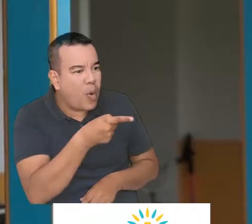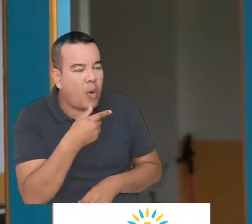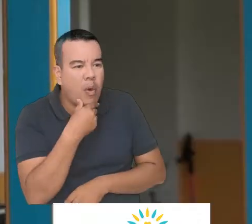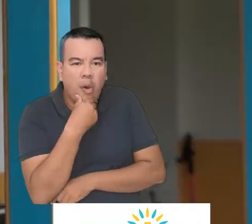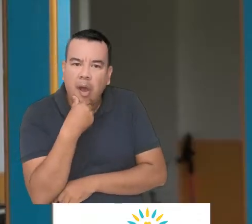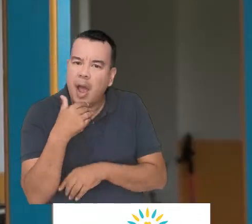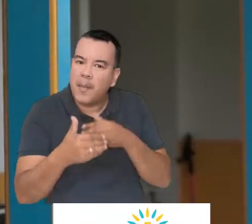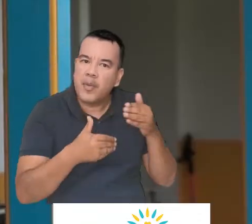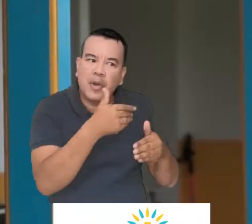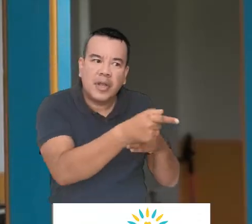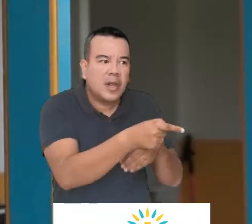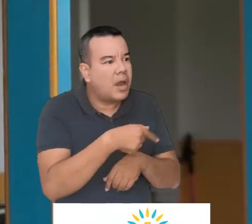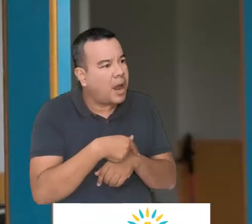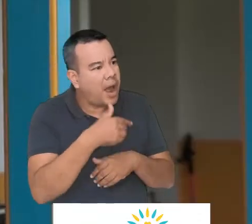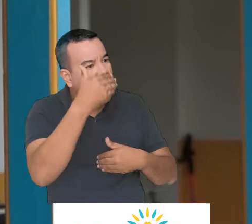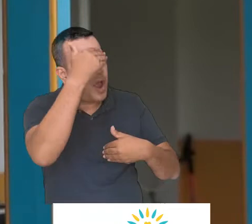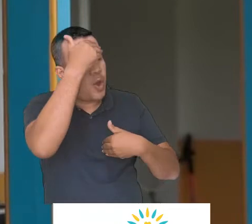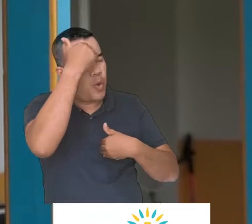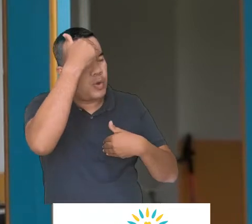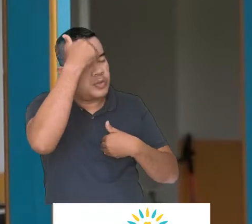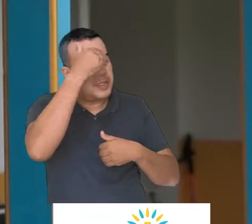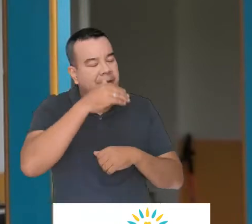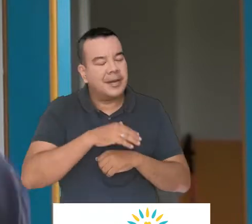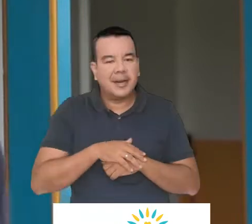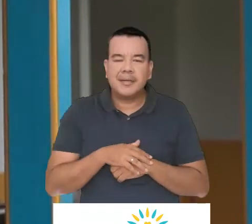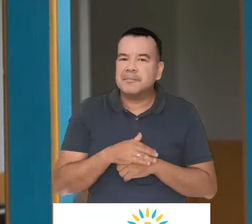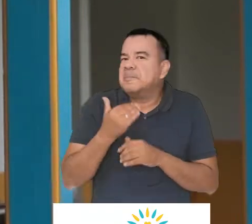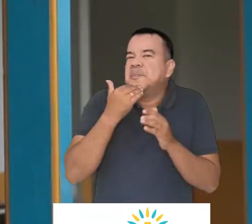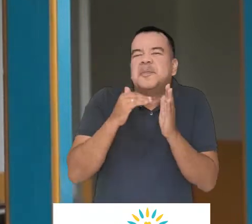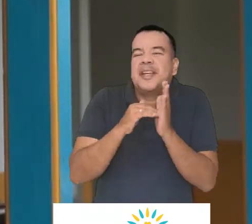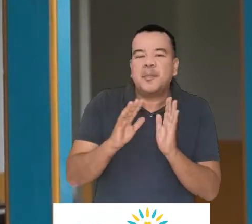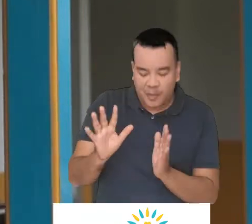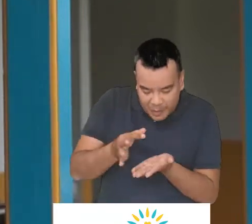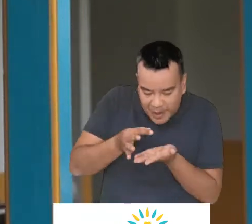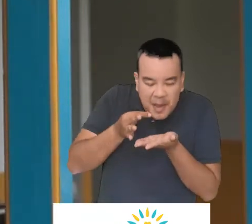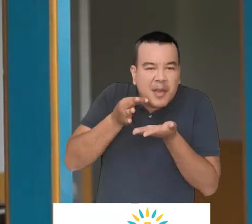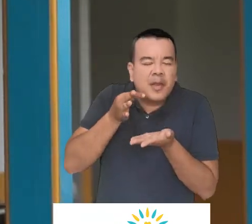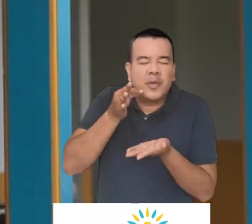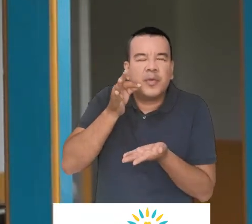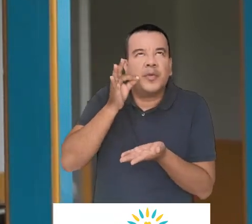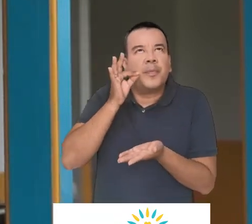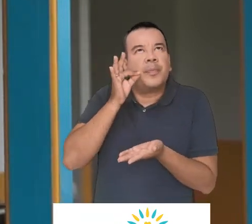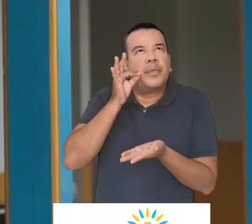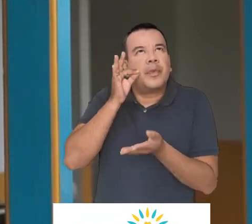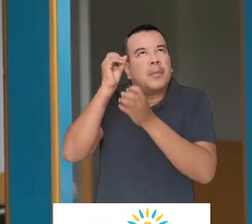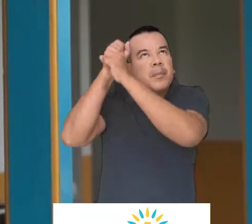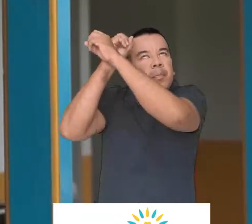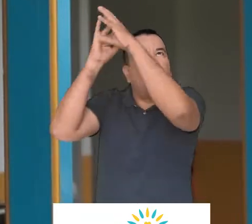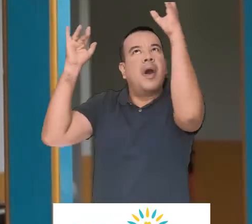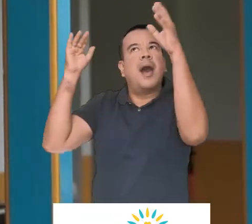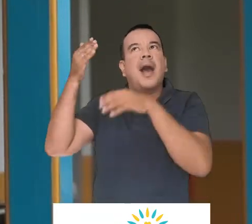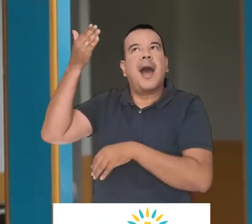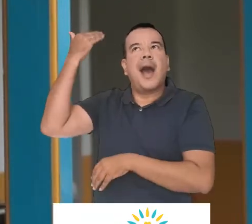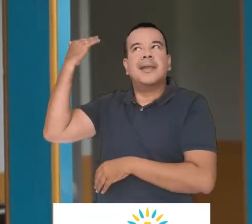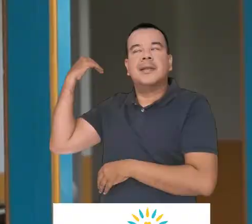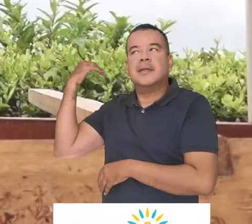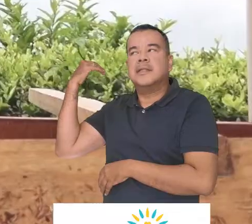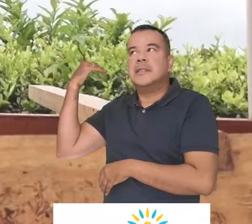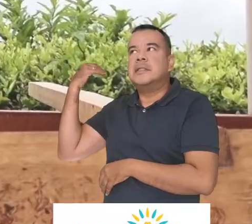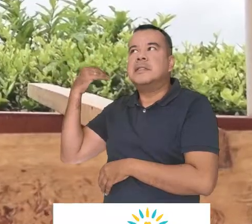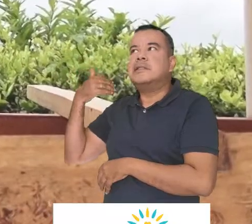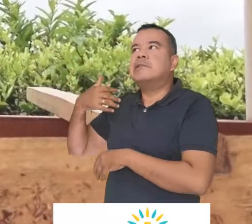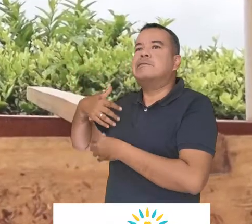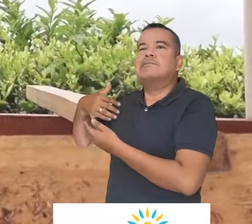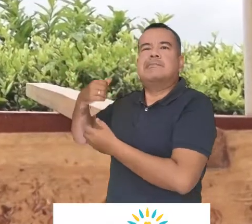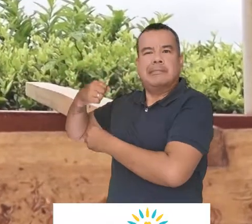también y ser consciente de que, por ejemplo, cuando se toma un café, todo el trabajo arduo que hay, que